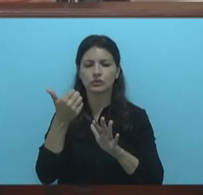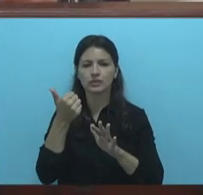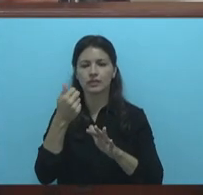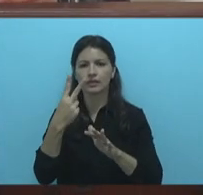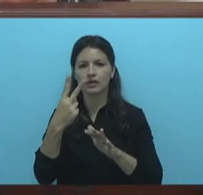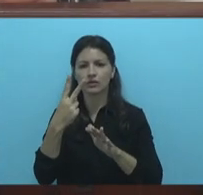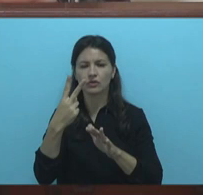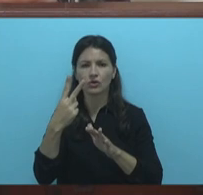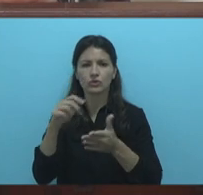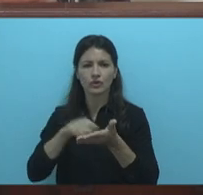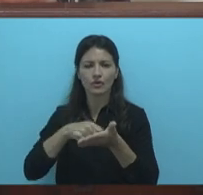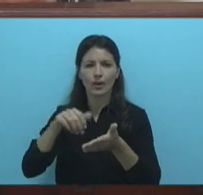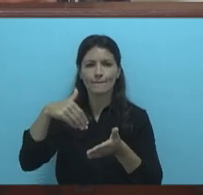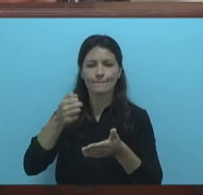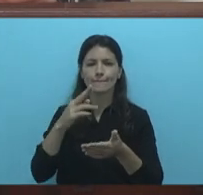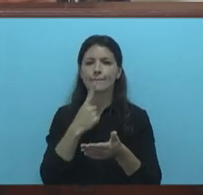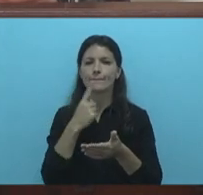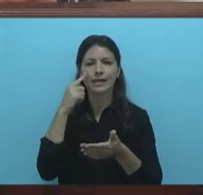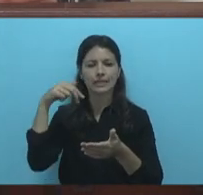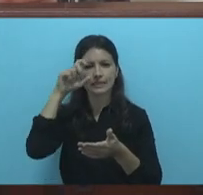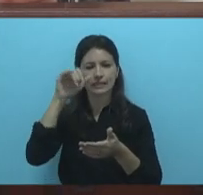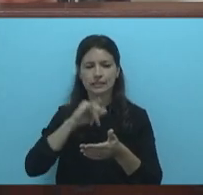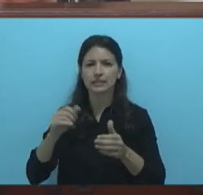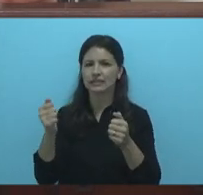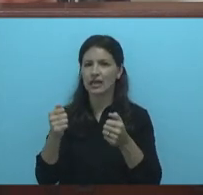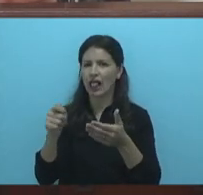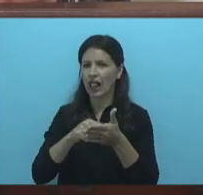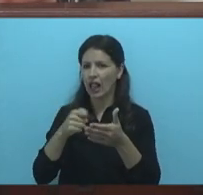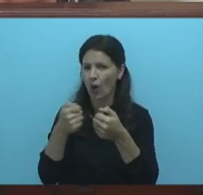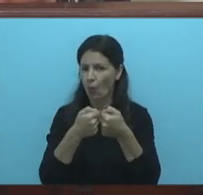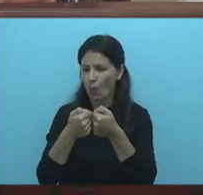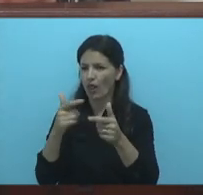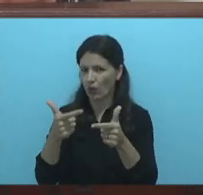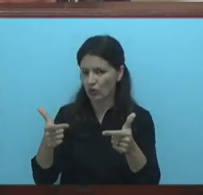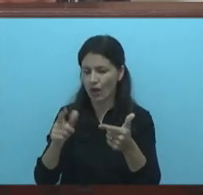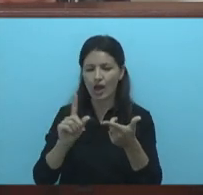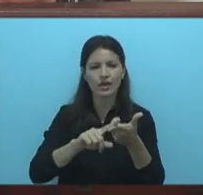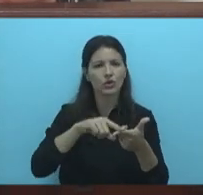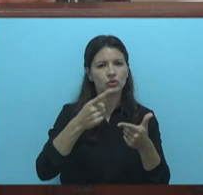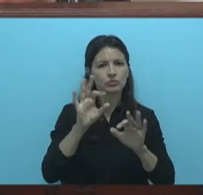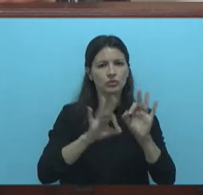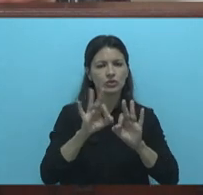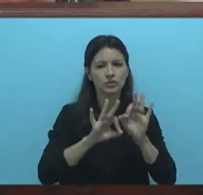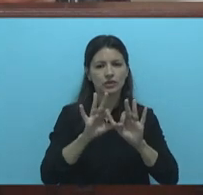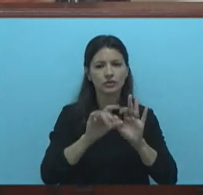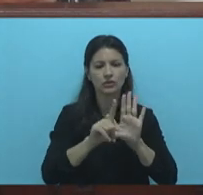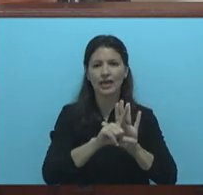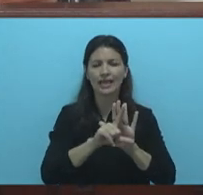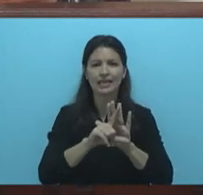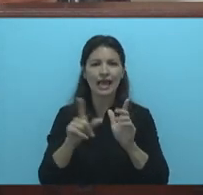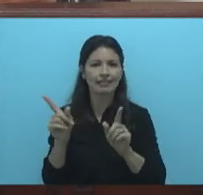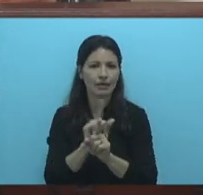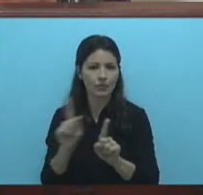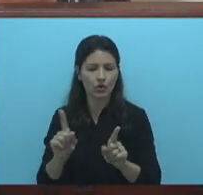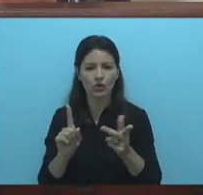diputado Martínez, no cuenta con dictamen. El punto número 8, el proyecto de ley 46.731 de la diputada Armas Belavic, no cuenta con